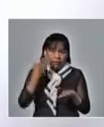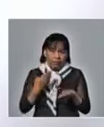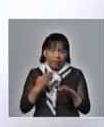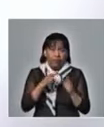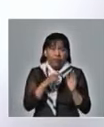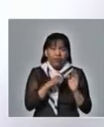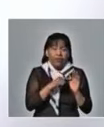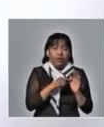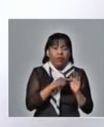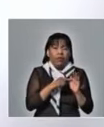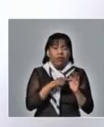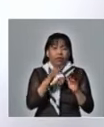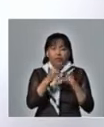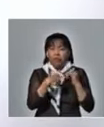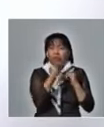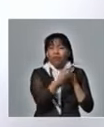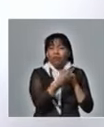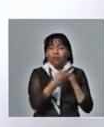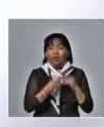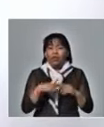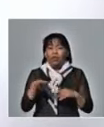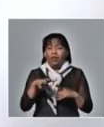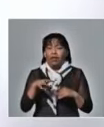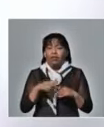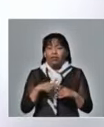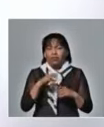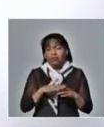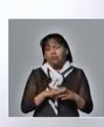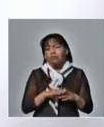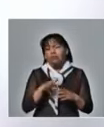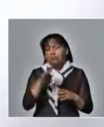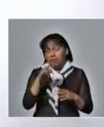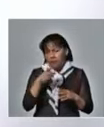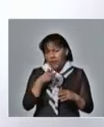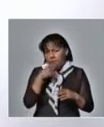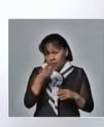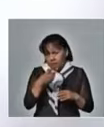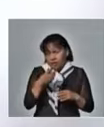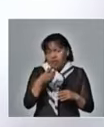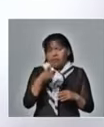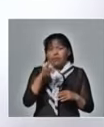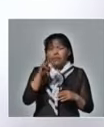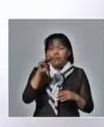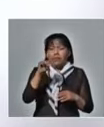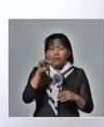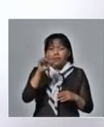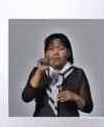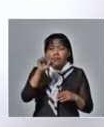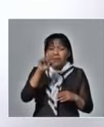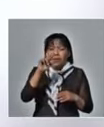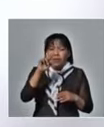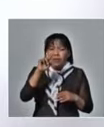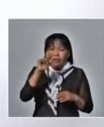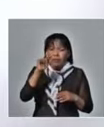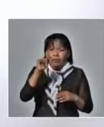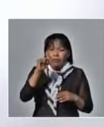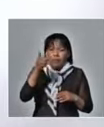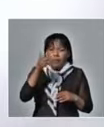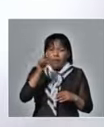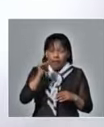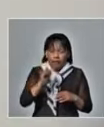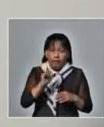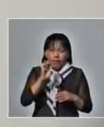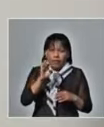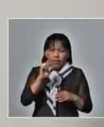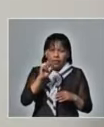de esta campaña, le voy a seguir diciendo Martérica Alonso de Moreno Valle, como señora que es.